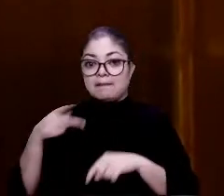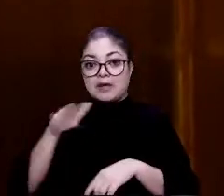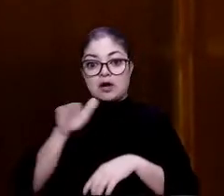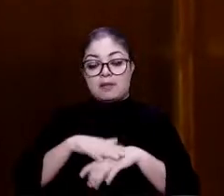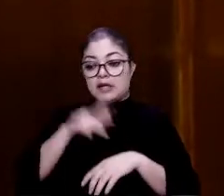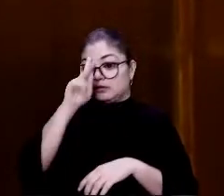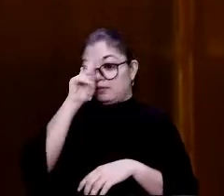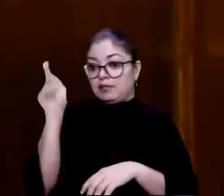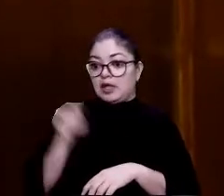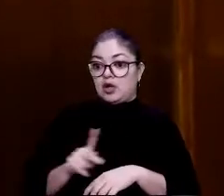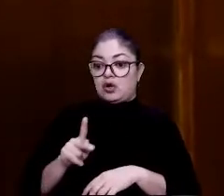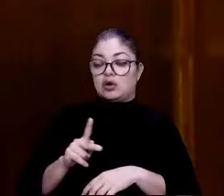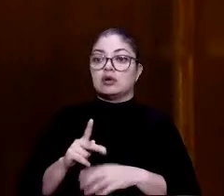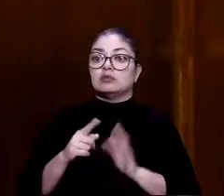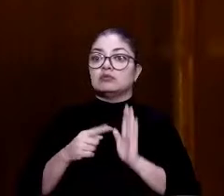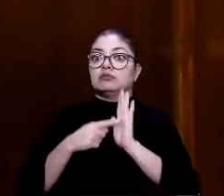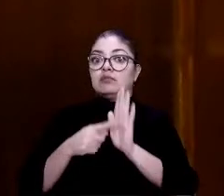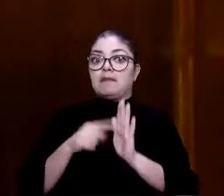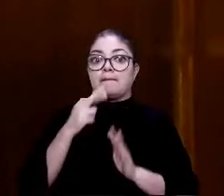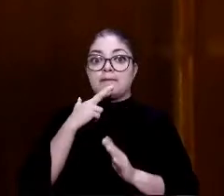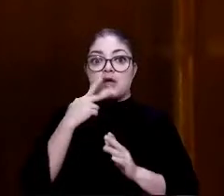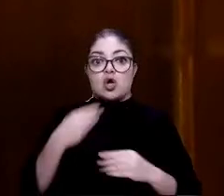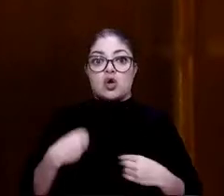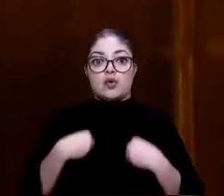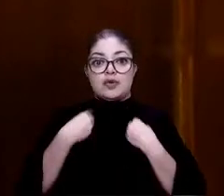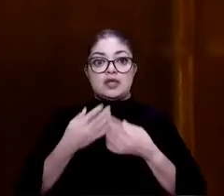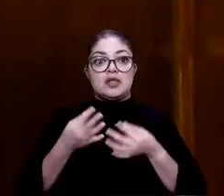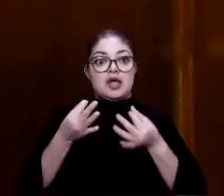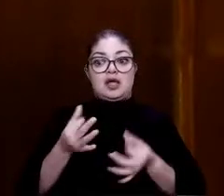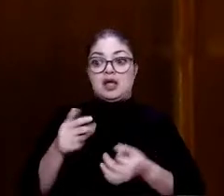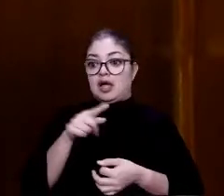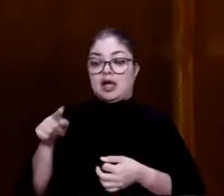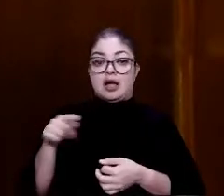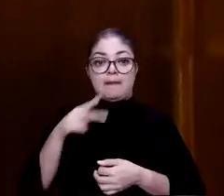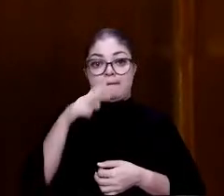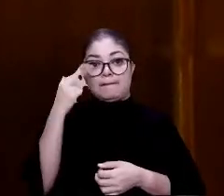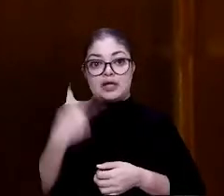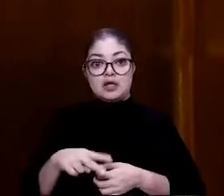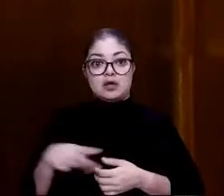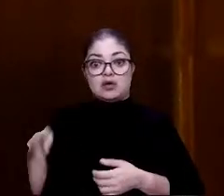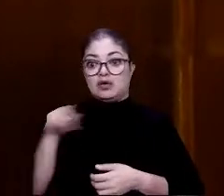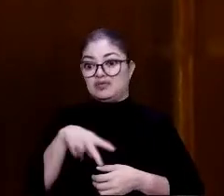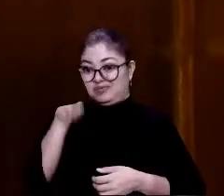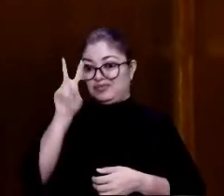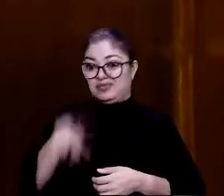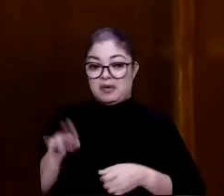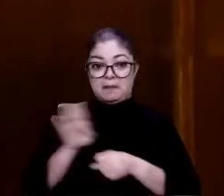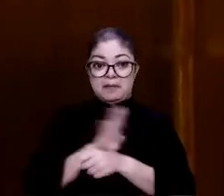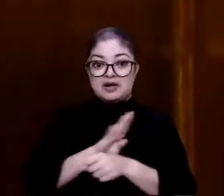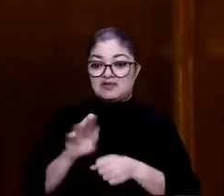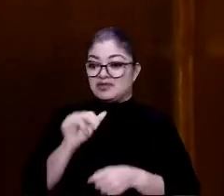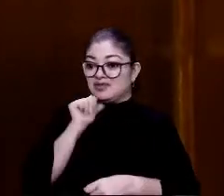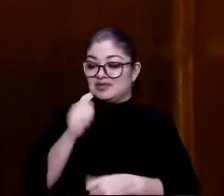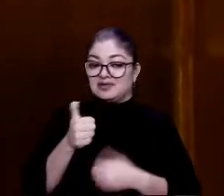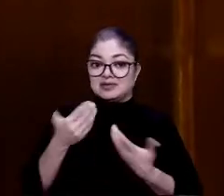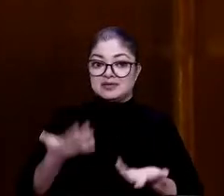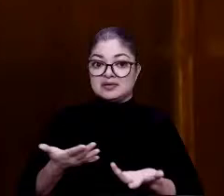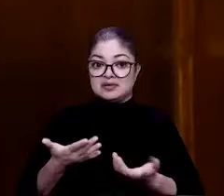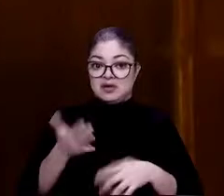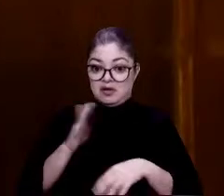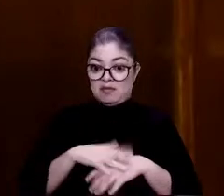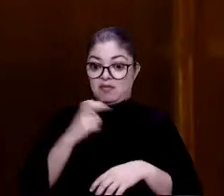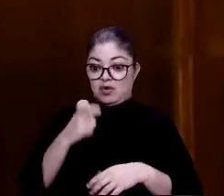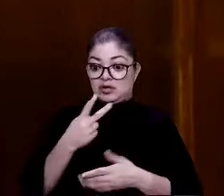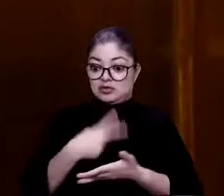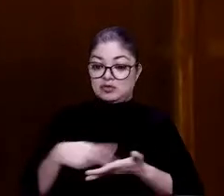el reflejo de mejoras en las circunstancias de vida de las y los mexiquenses, quienes no están siendo realmente beneficiados en esta máxima